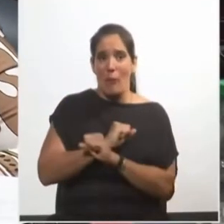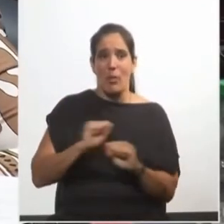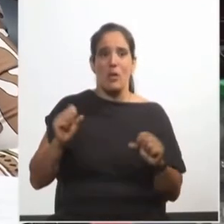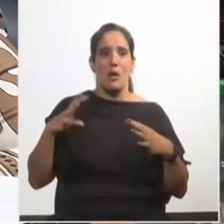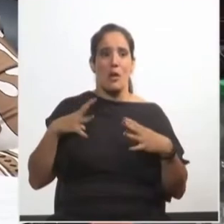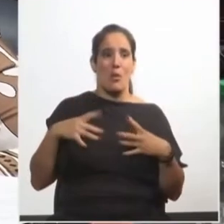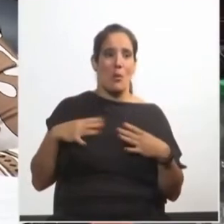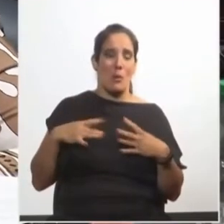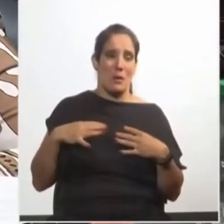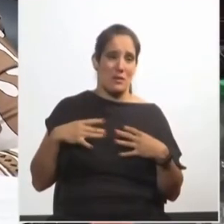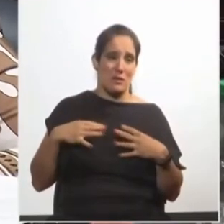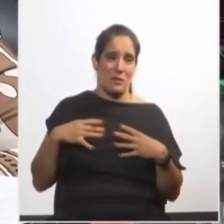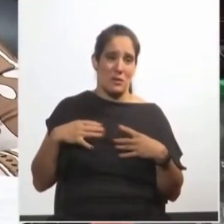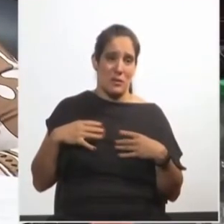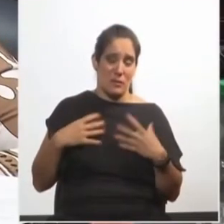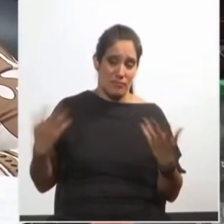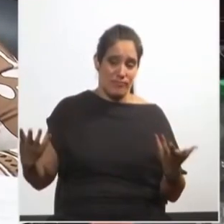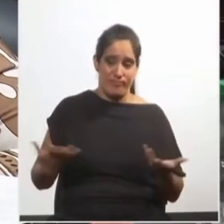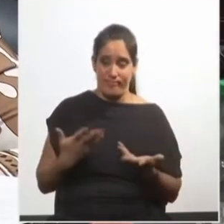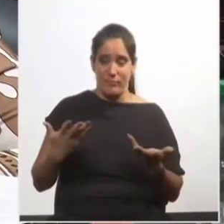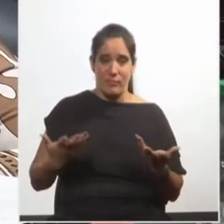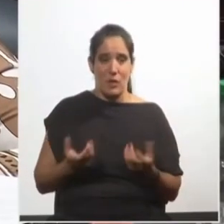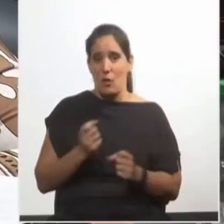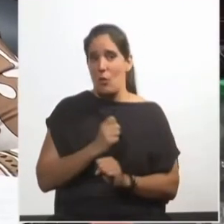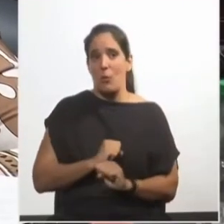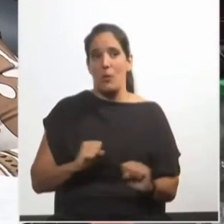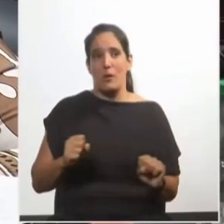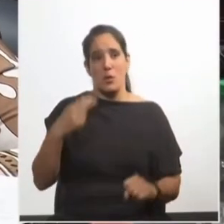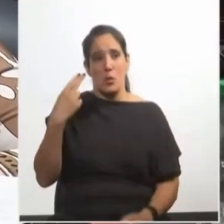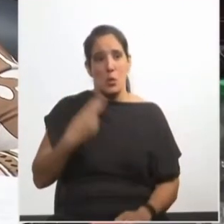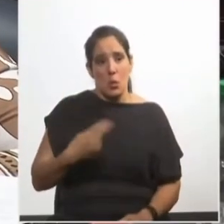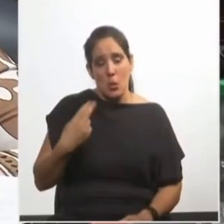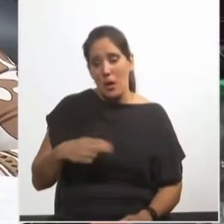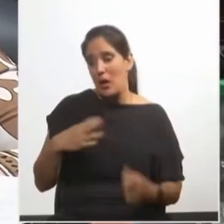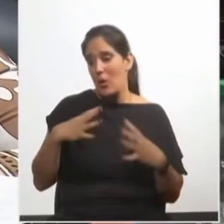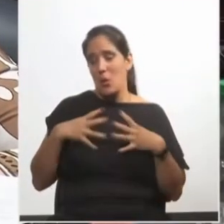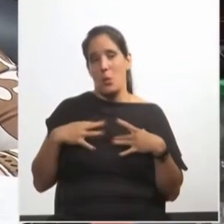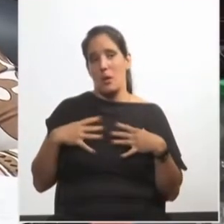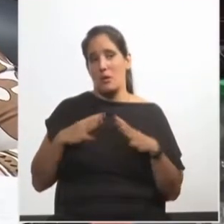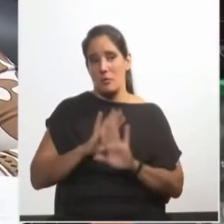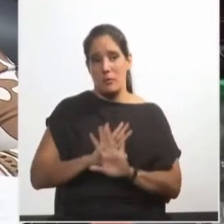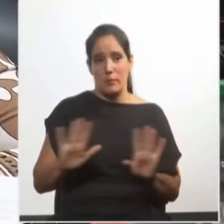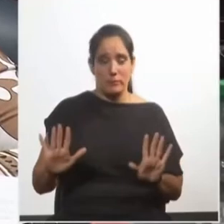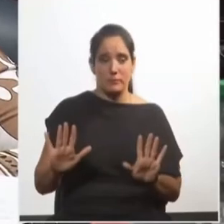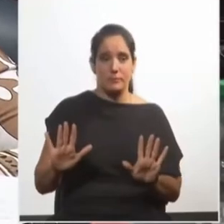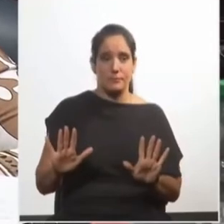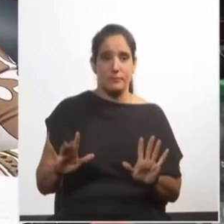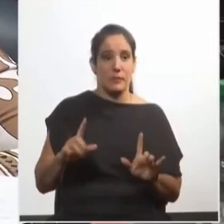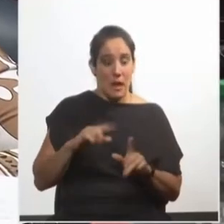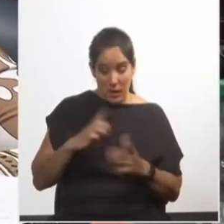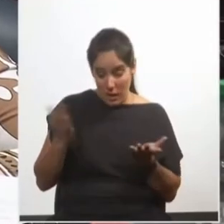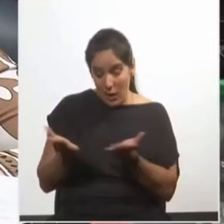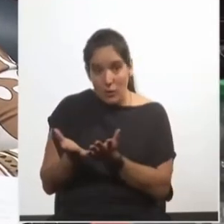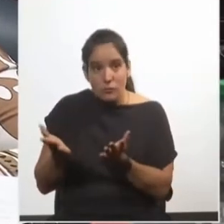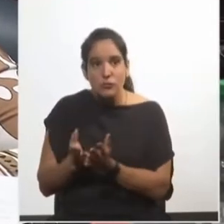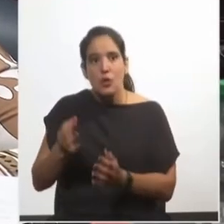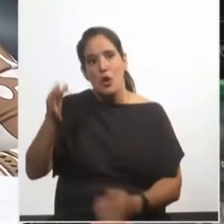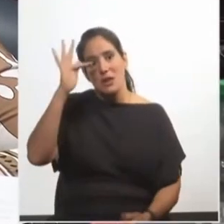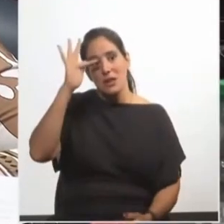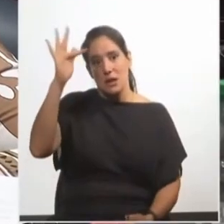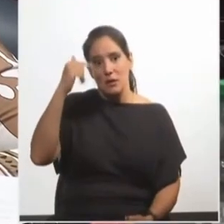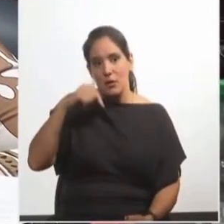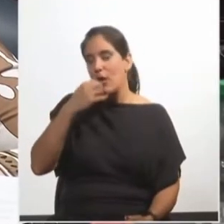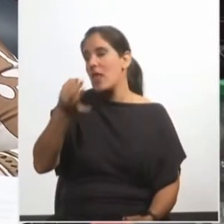llegar a configurar una causal jubilatoria y nunca van a poder obtener una jubilación. Hay estudios técnicos que